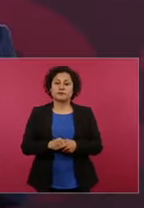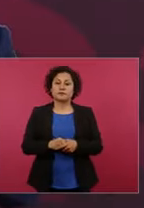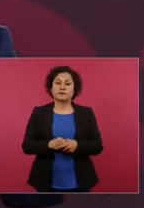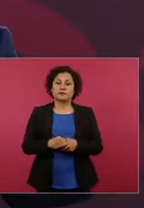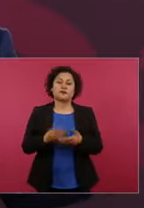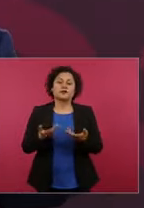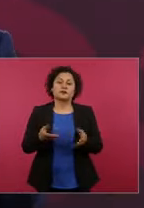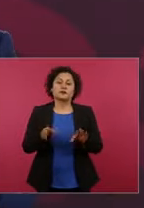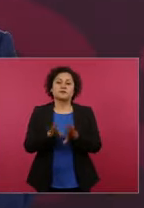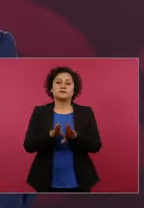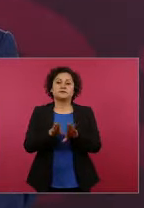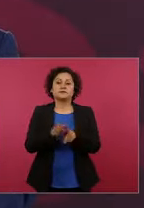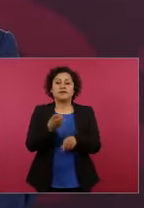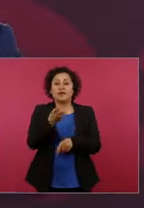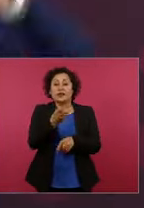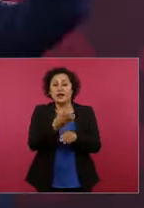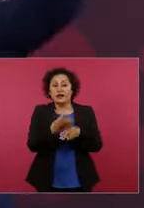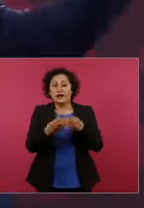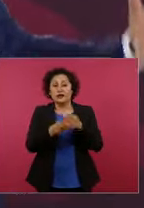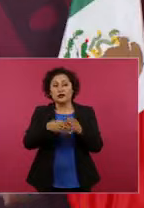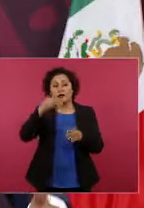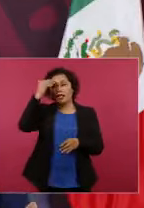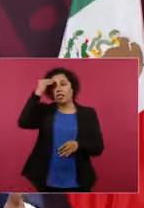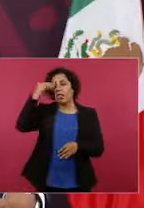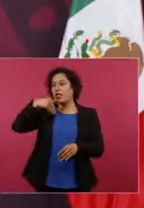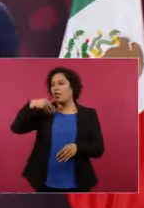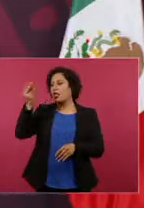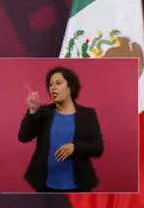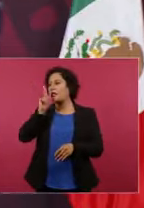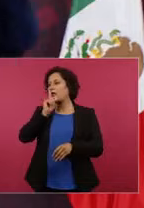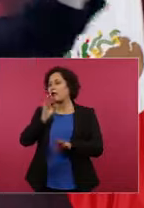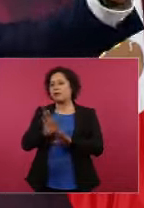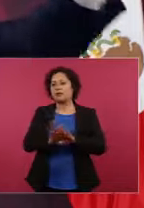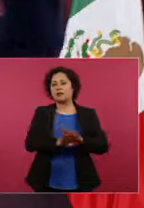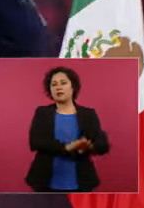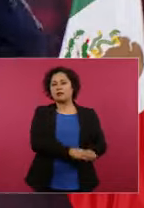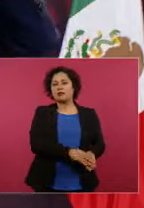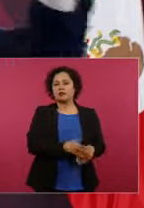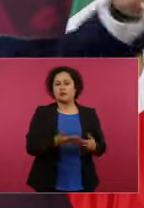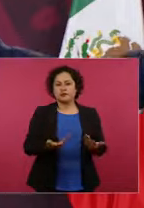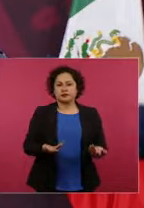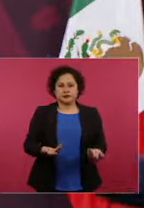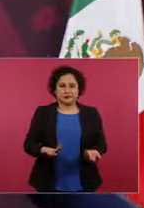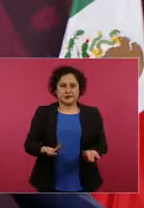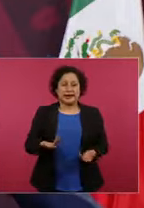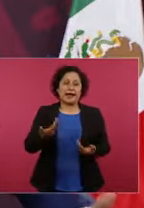se olvidan esas cosas? Ah, pero vamos a suponer